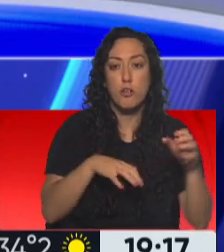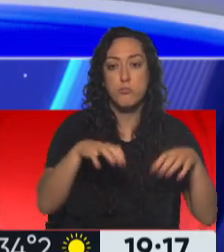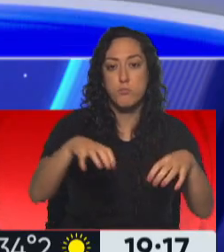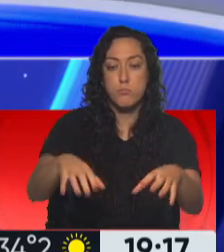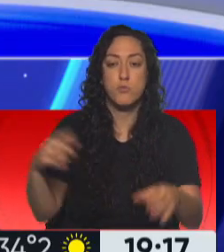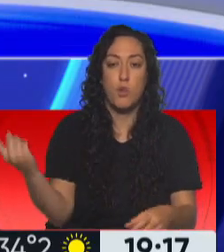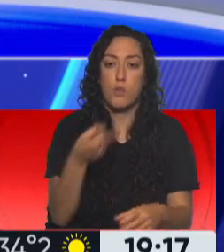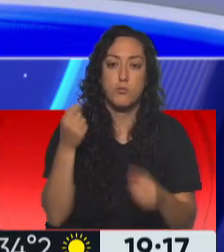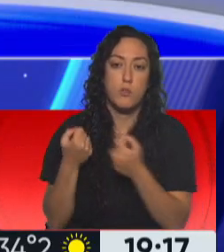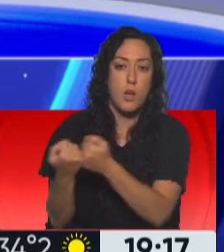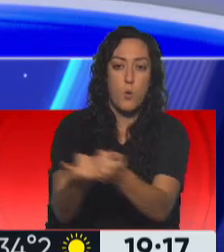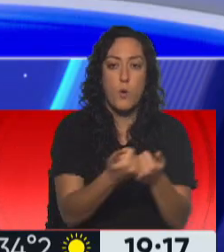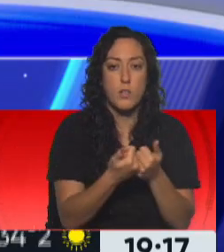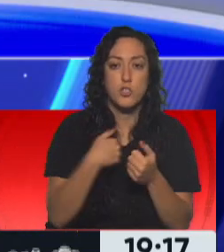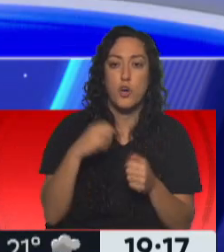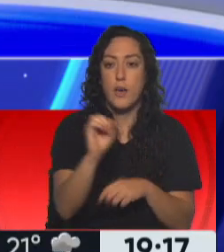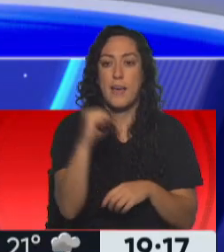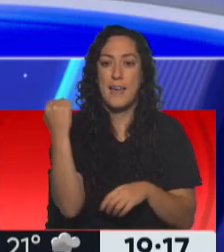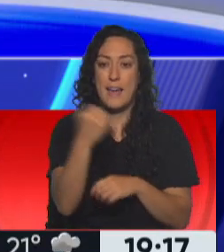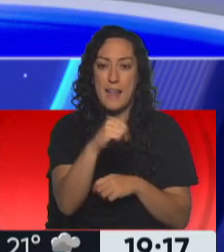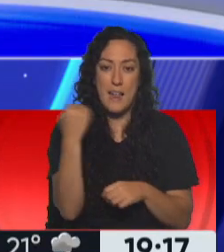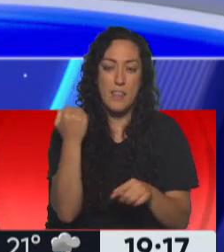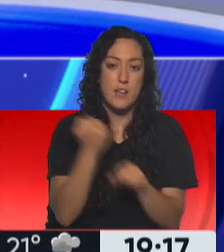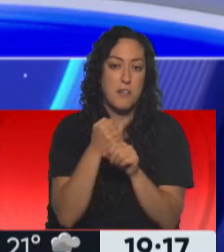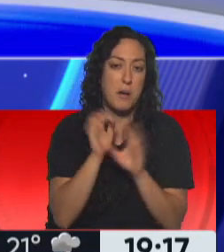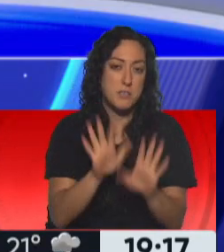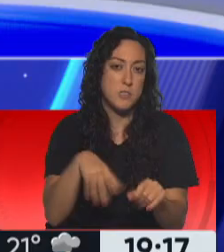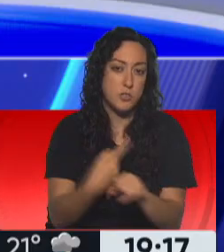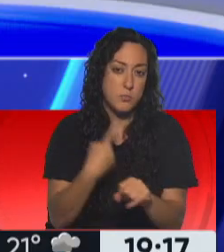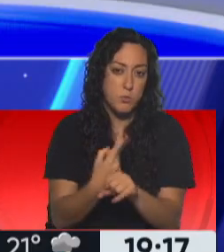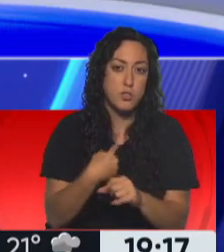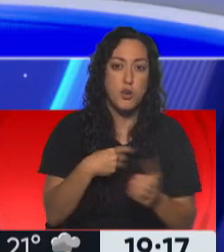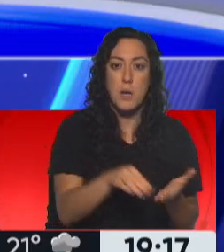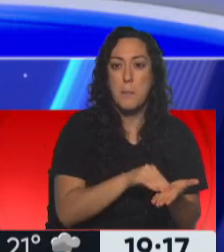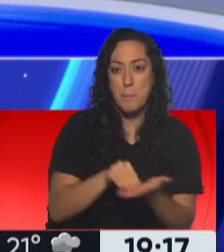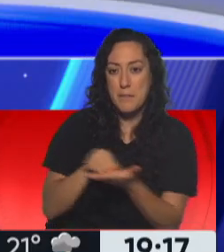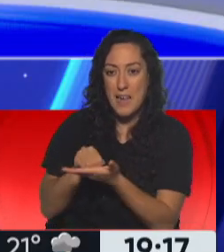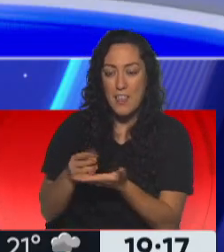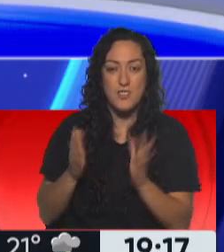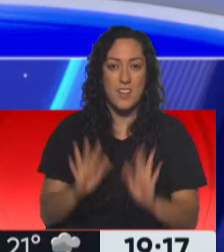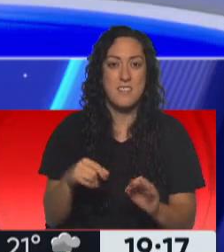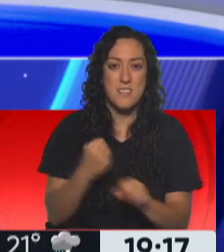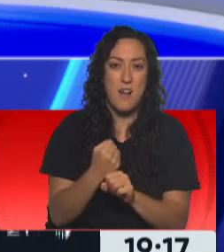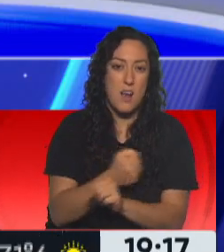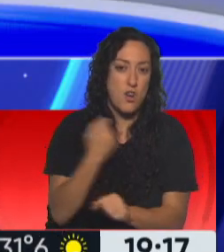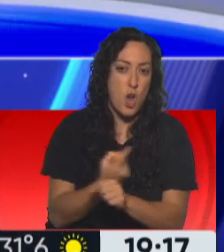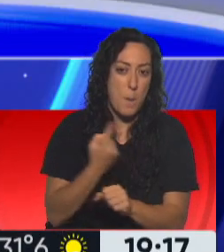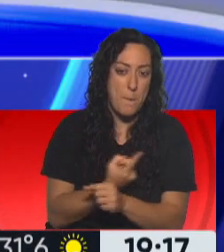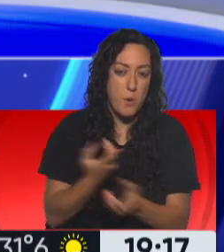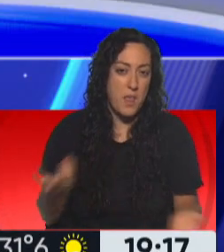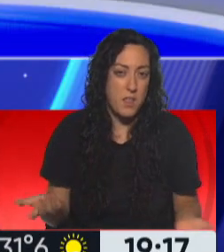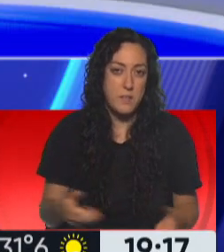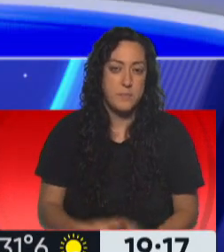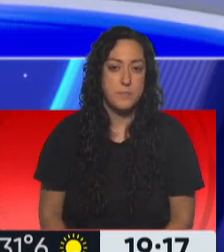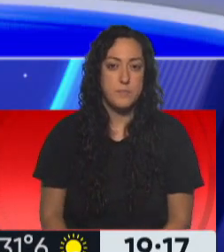porque decían, mira, yo tengo heladera, en esta condición no se puede trabajar, yo tengo empleados acá adentro, en estas condiciones no podemos estar acá